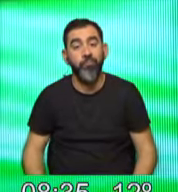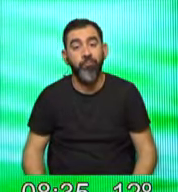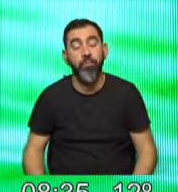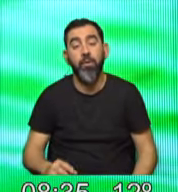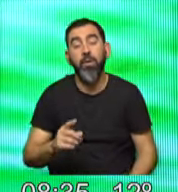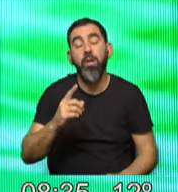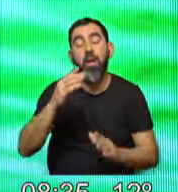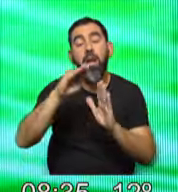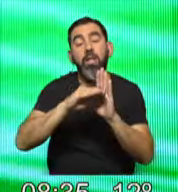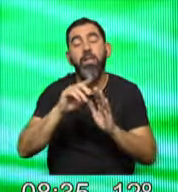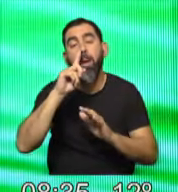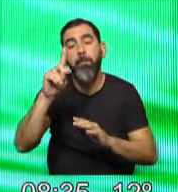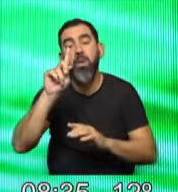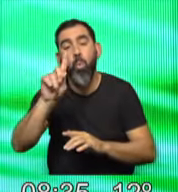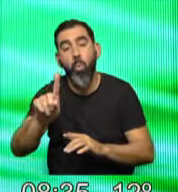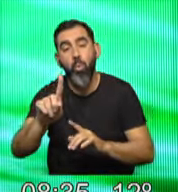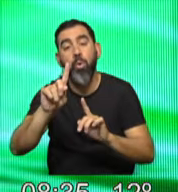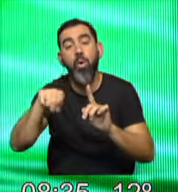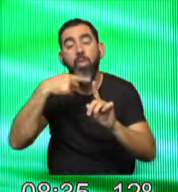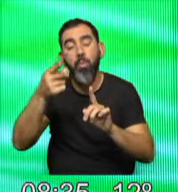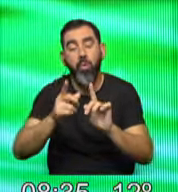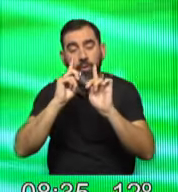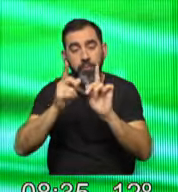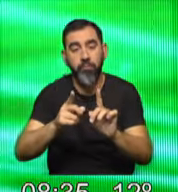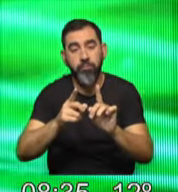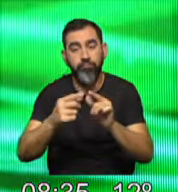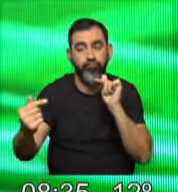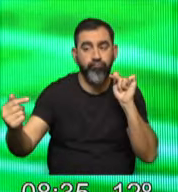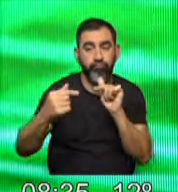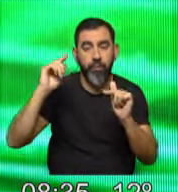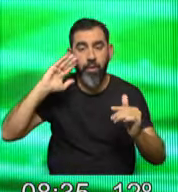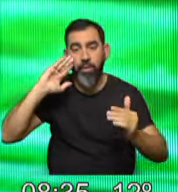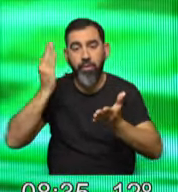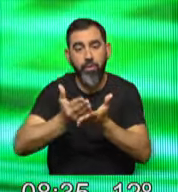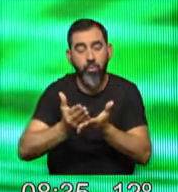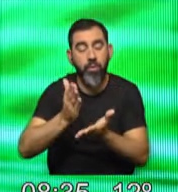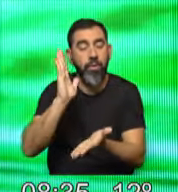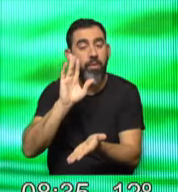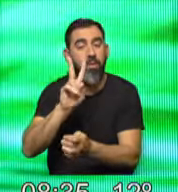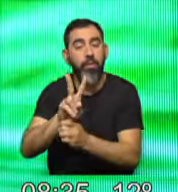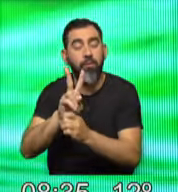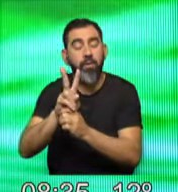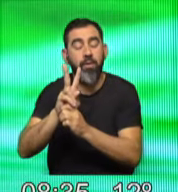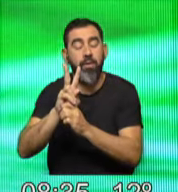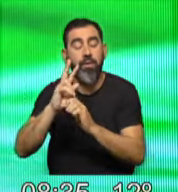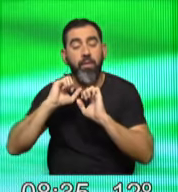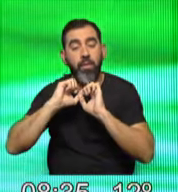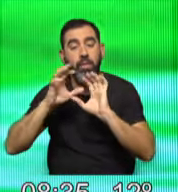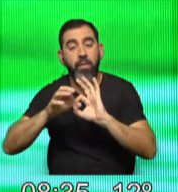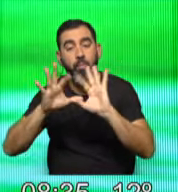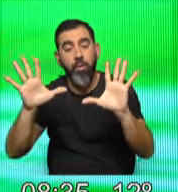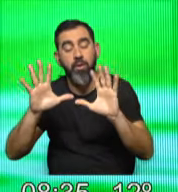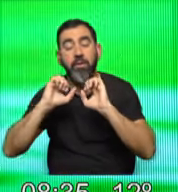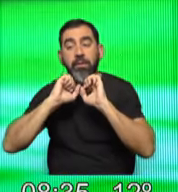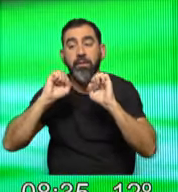la 1001 fue luego en la clandestinidad enfrentando La dictadura un defensor de la Democracia secretario general del partido comunista